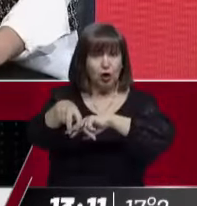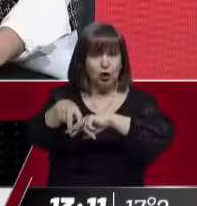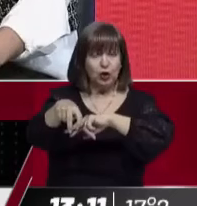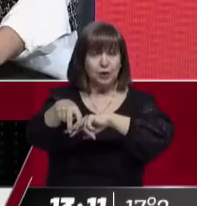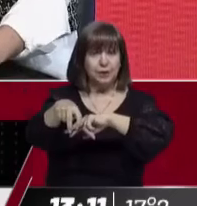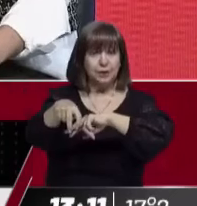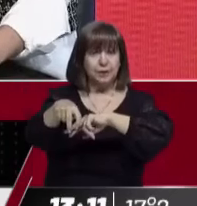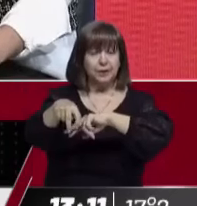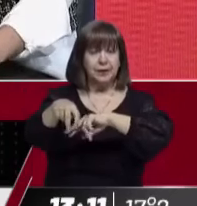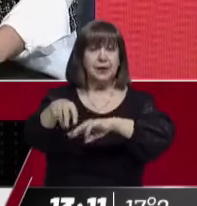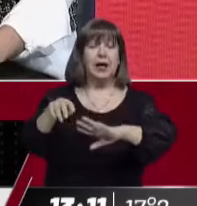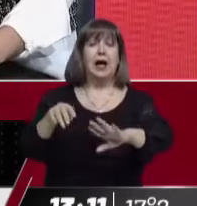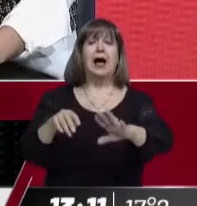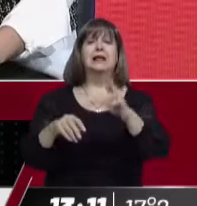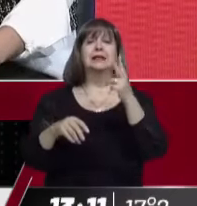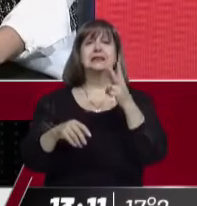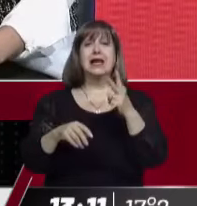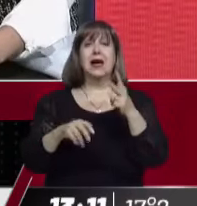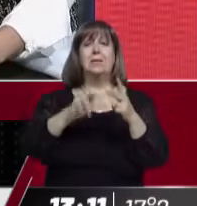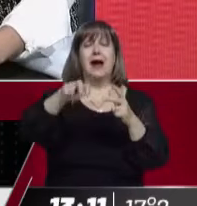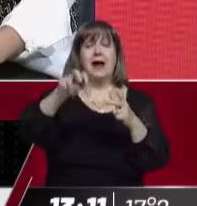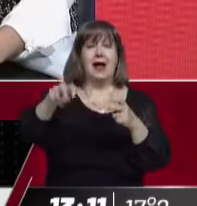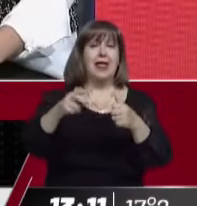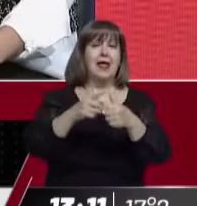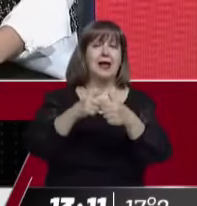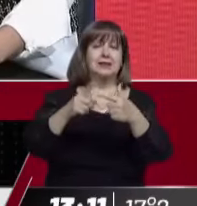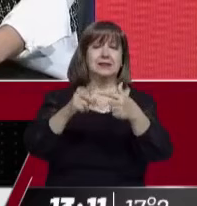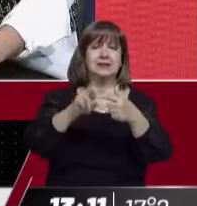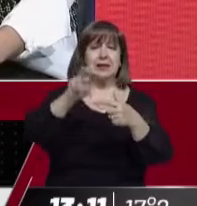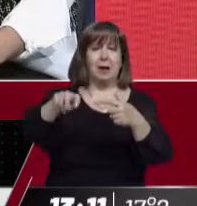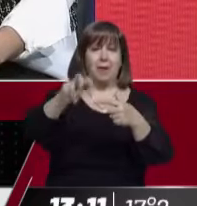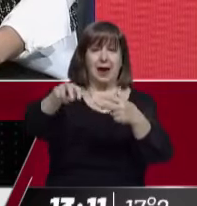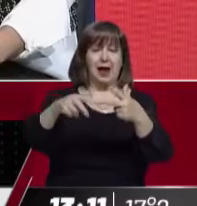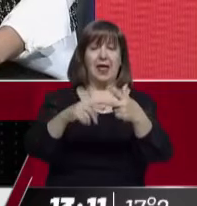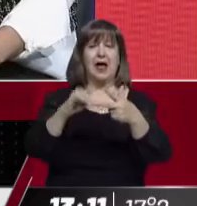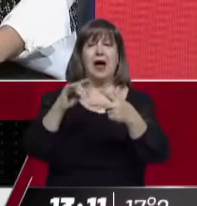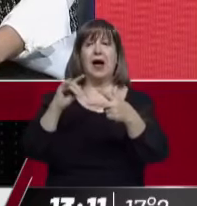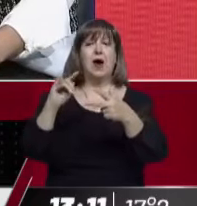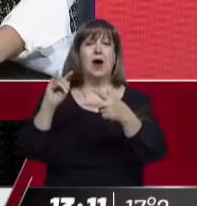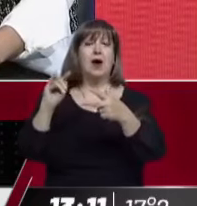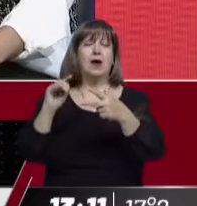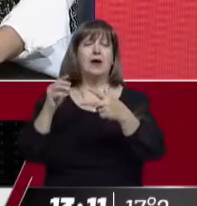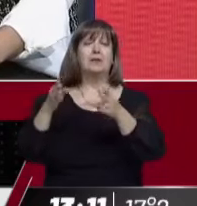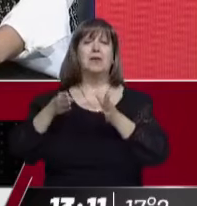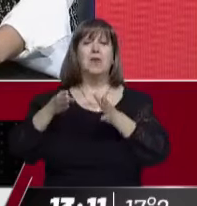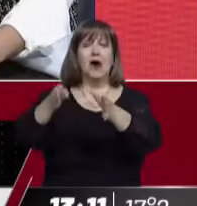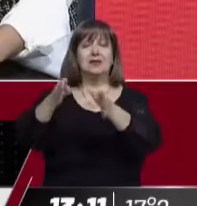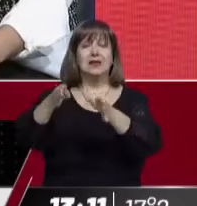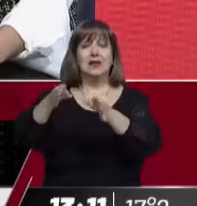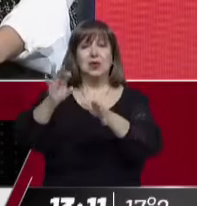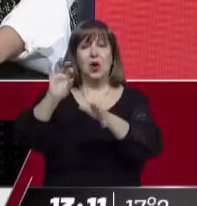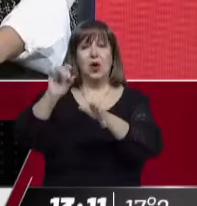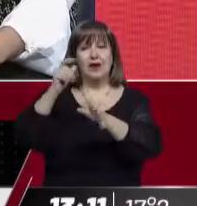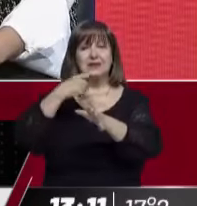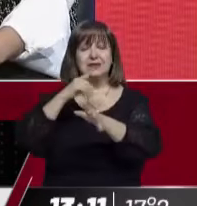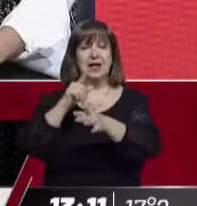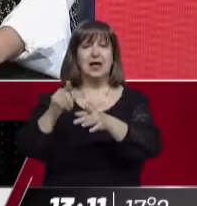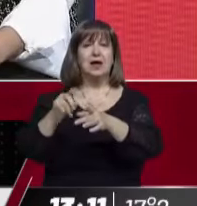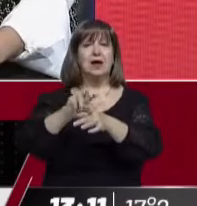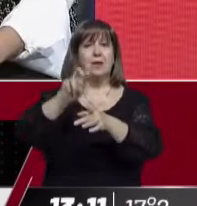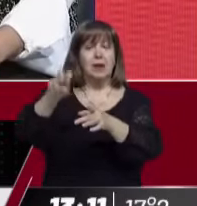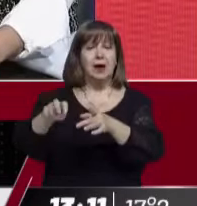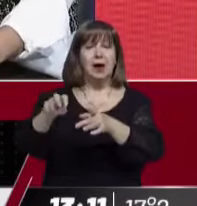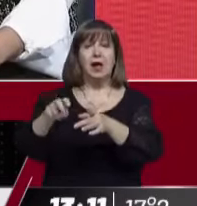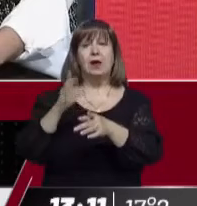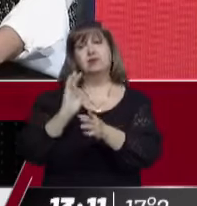a partir de ese momento, tiene tres paradas, una en el shopping, otra en diferentes universidades, sobre el acceso este, y debe parar ahí. Lo que hizo el chofer fue